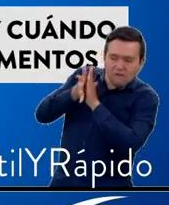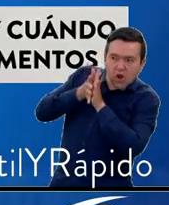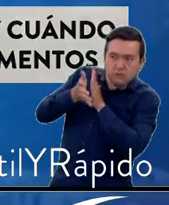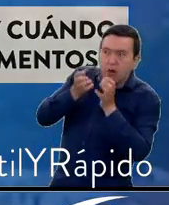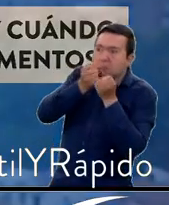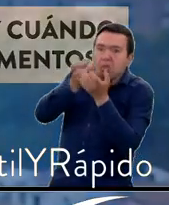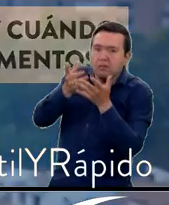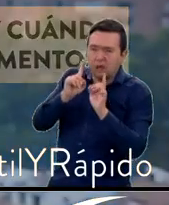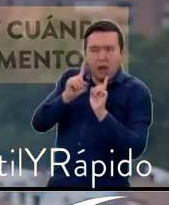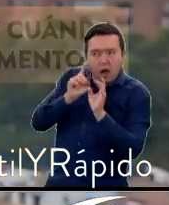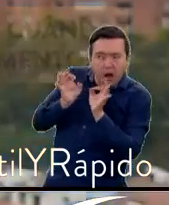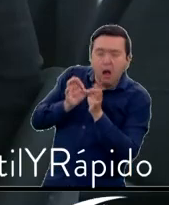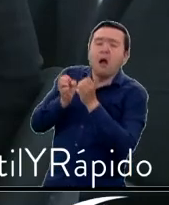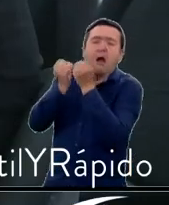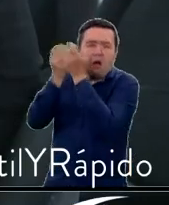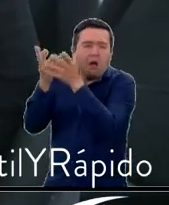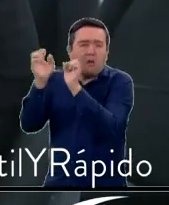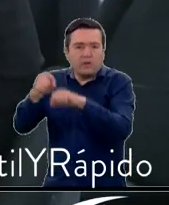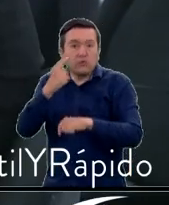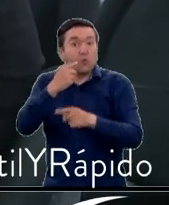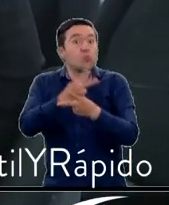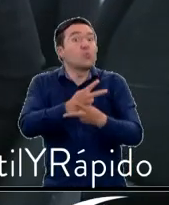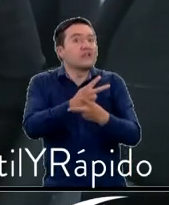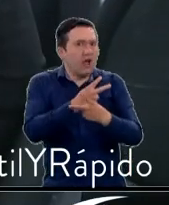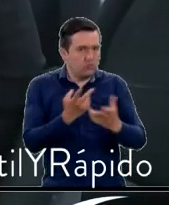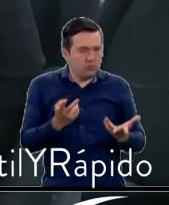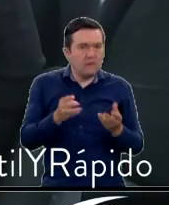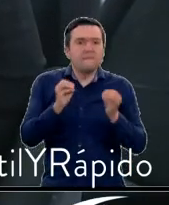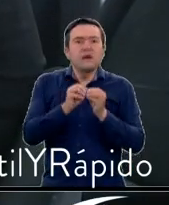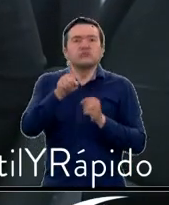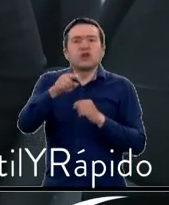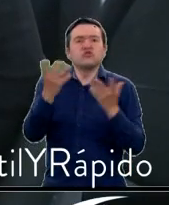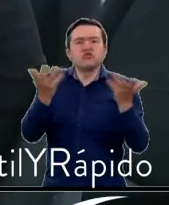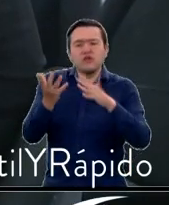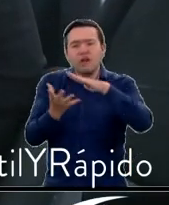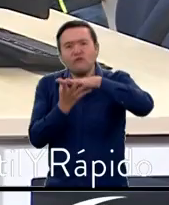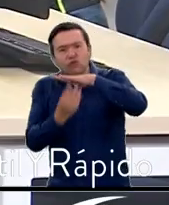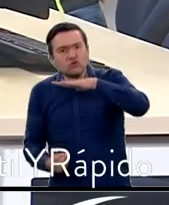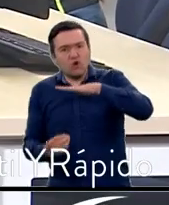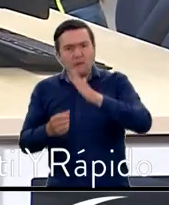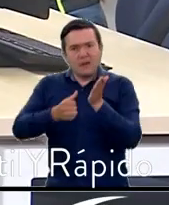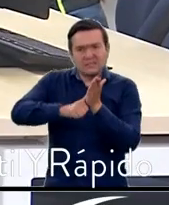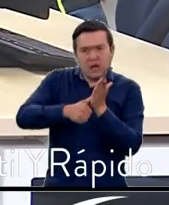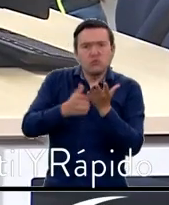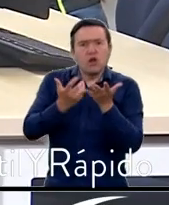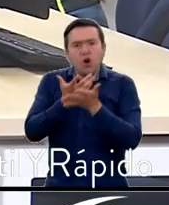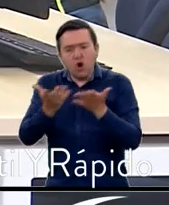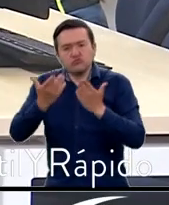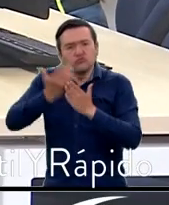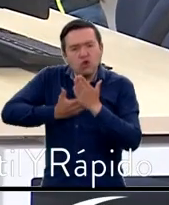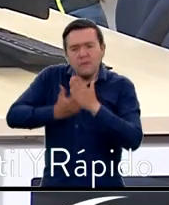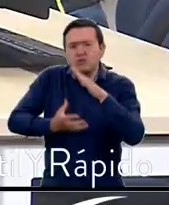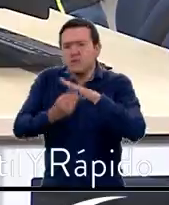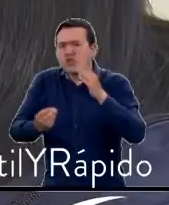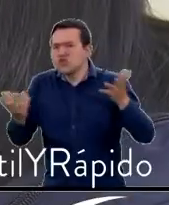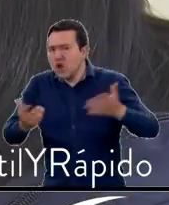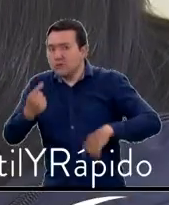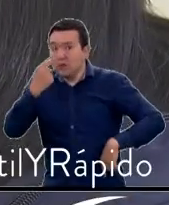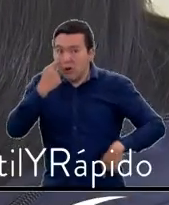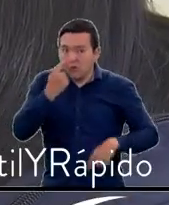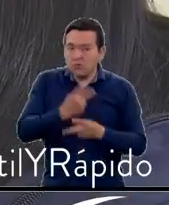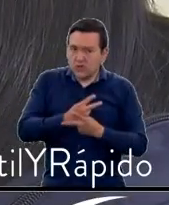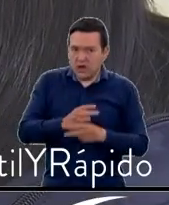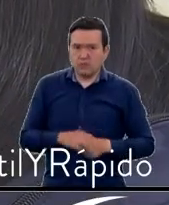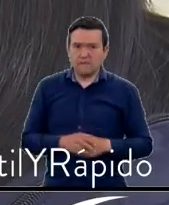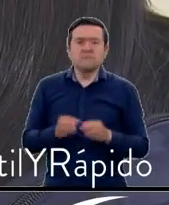datos. Y tenga mucho cuidado dónde y cuándo saca fotocopias de sus documentos personales. No se conecte a